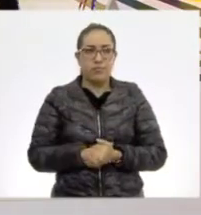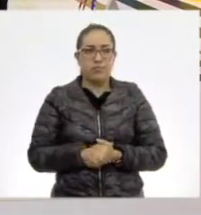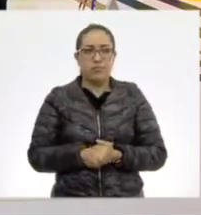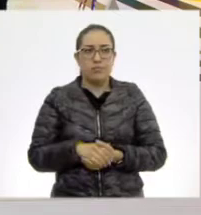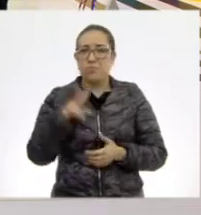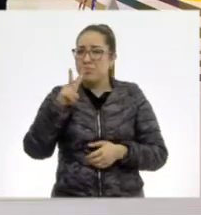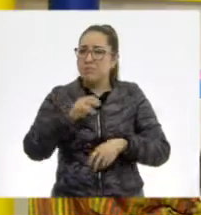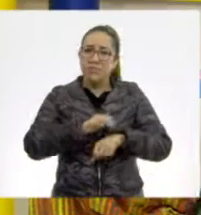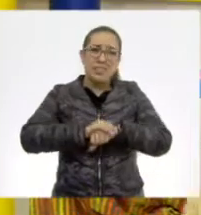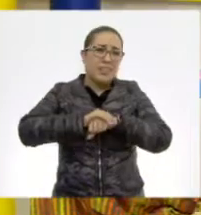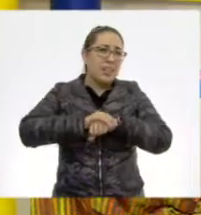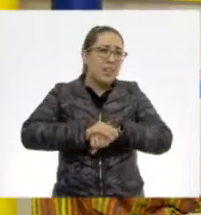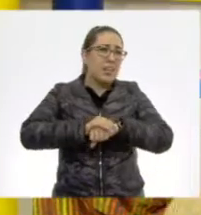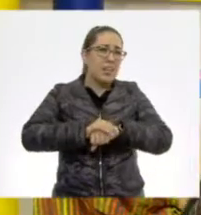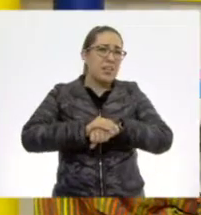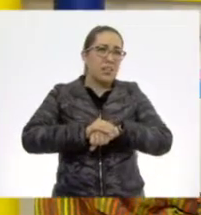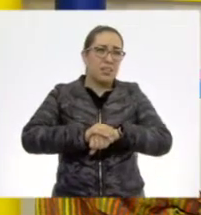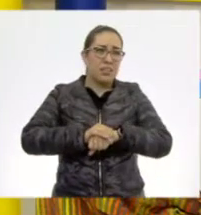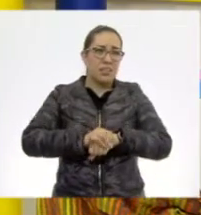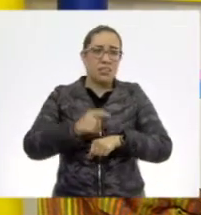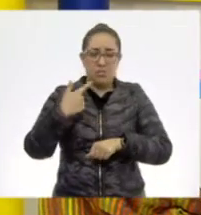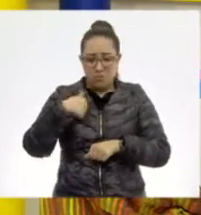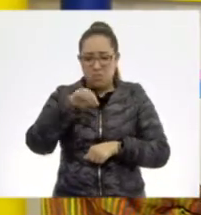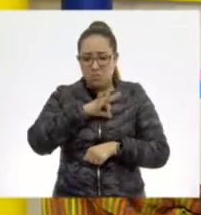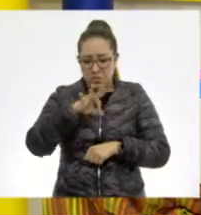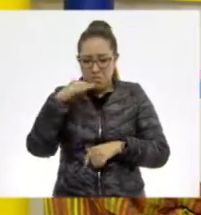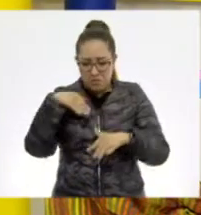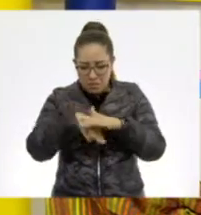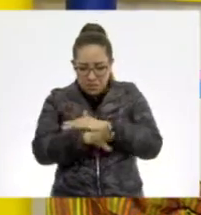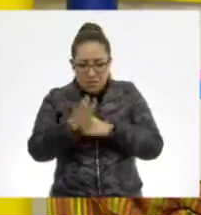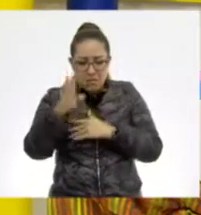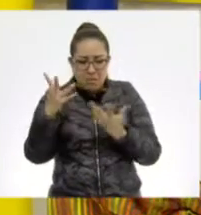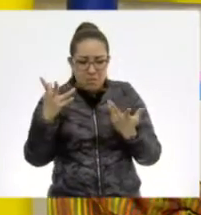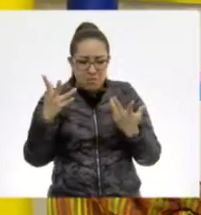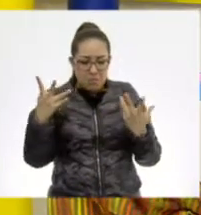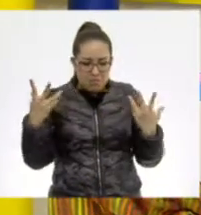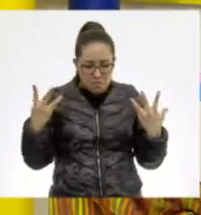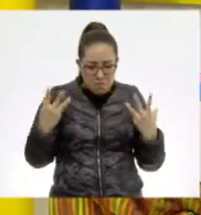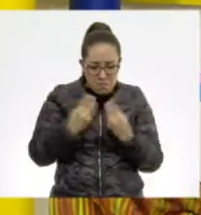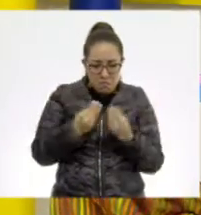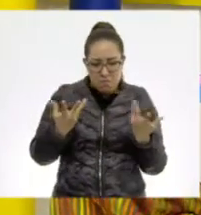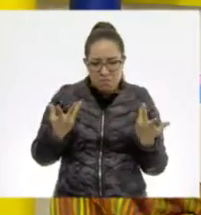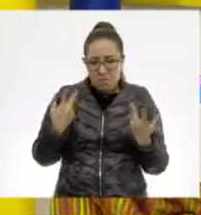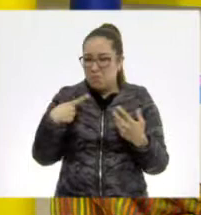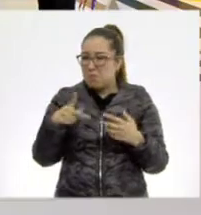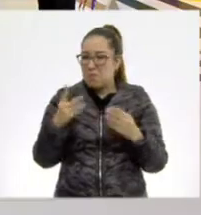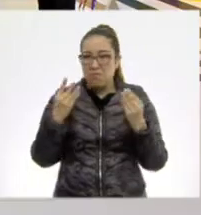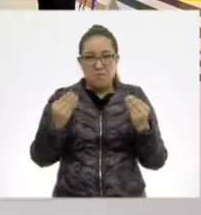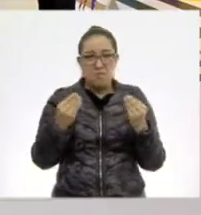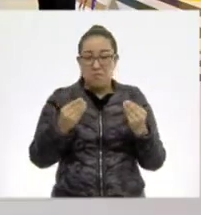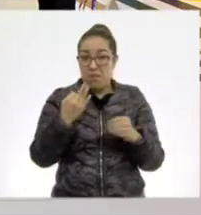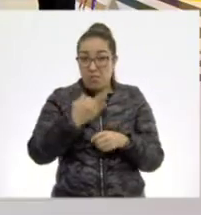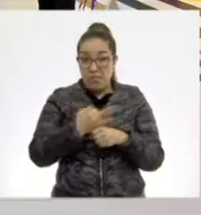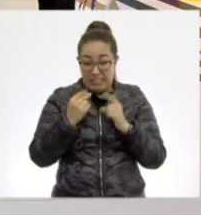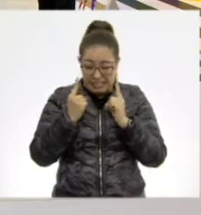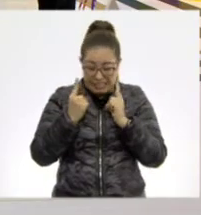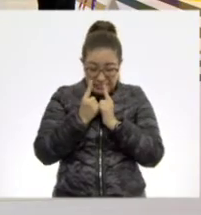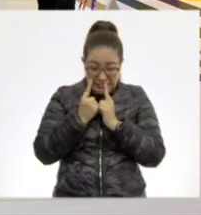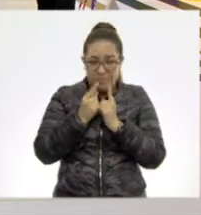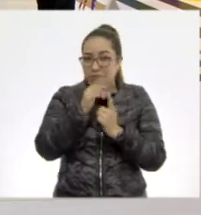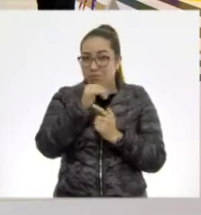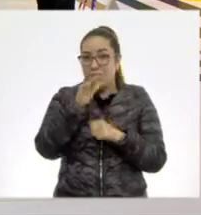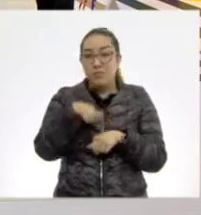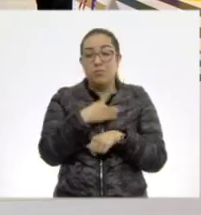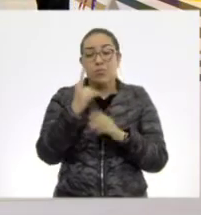muy buenos amigos, sí los dejo entrar a mi espacio personal, pero no tanto, ¿verdad? Sí, exacto. Porque ahorita hay que cuidarnos.